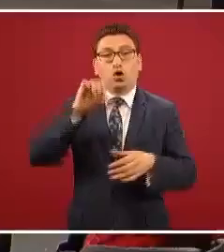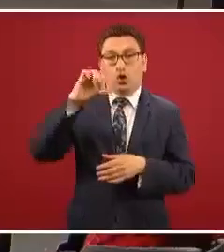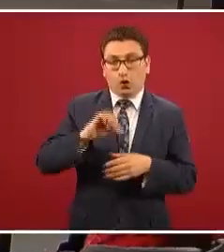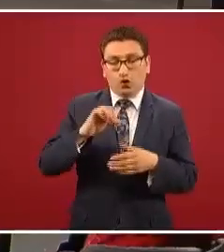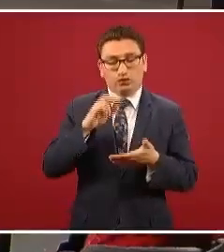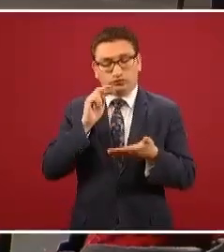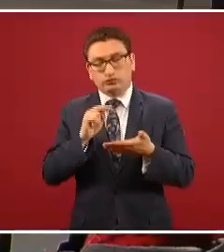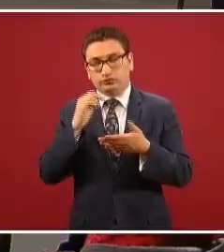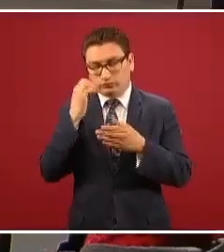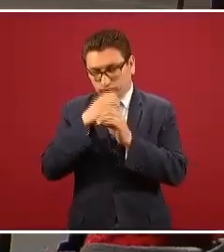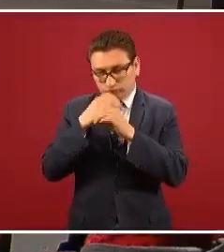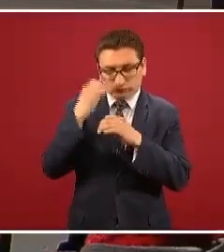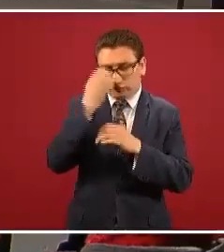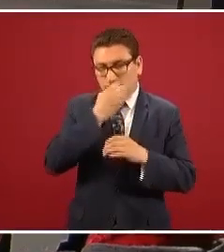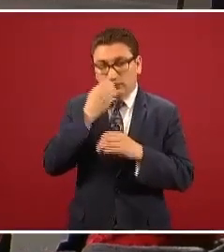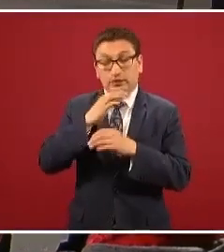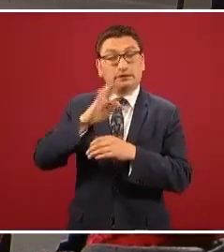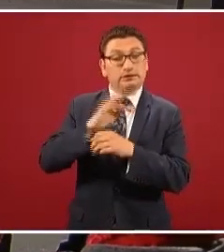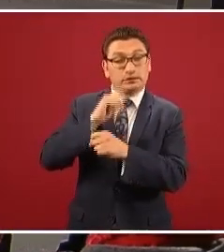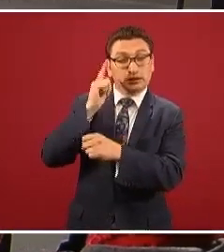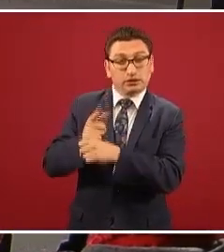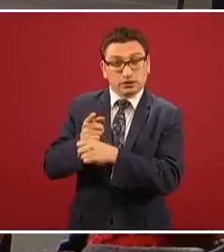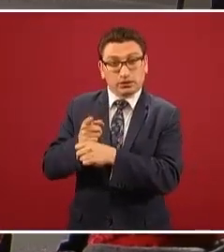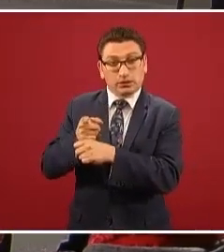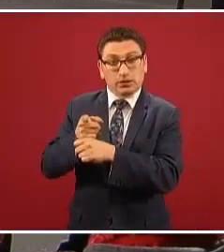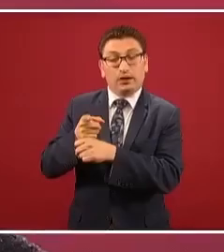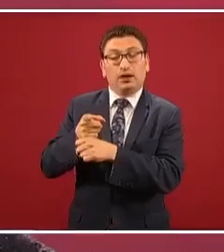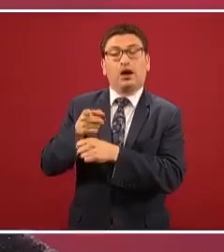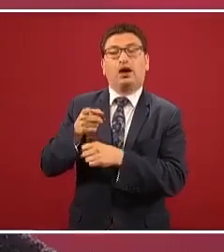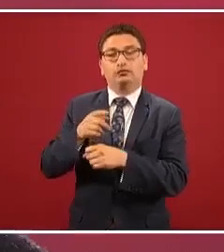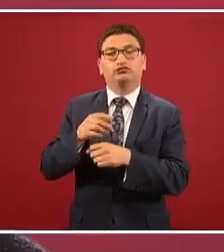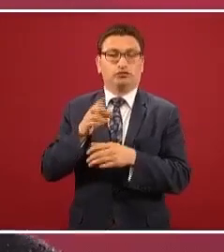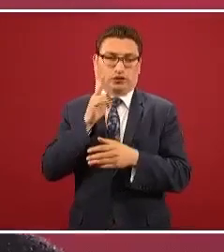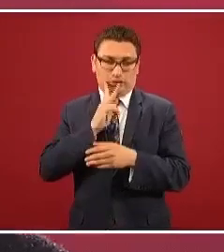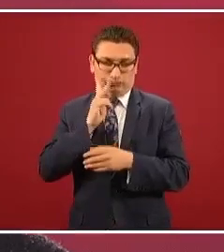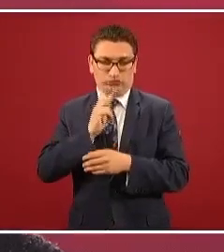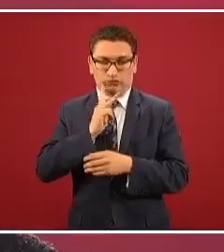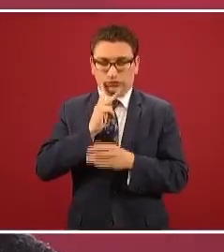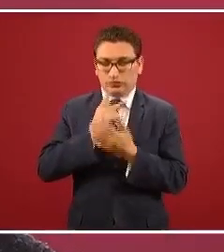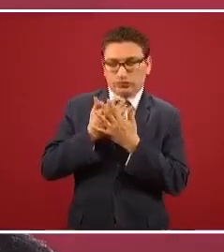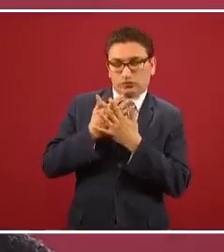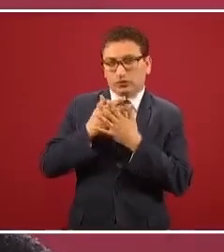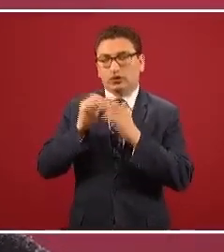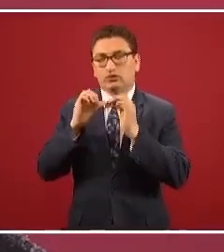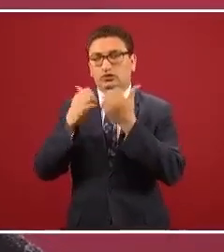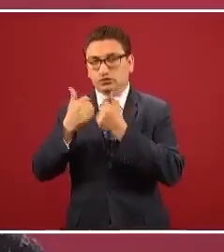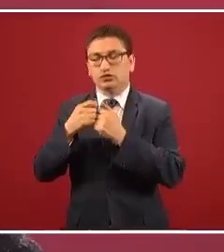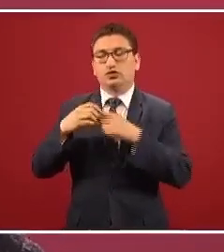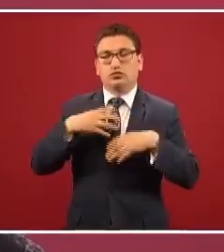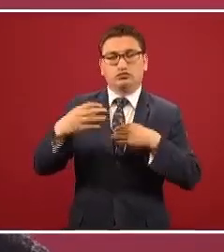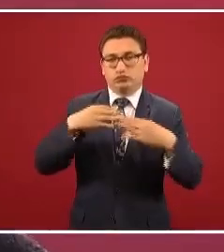procesará en el INDRE. De salir positivo se corroboraría la confirmación, pero por la asociación epidemiológica con el otro